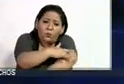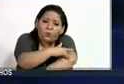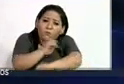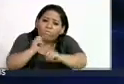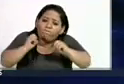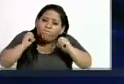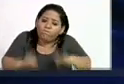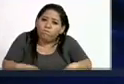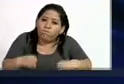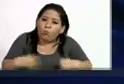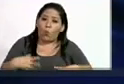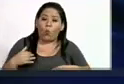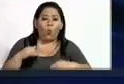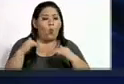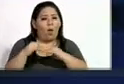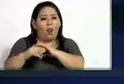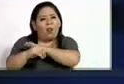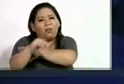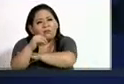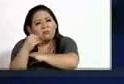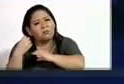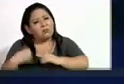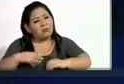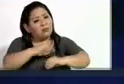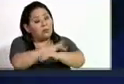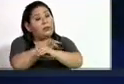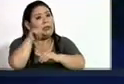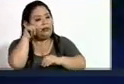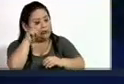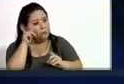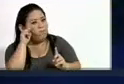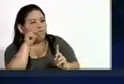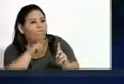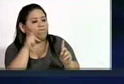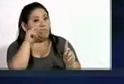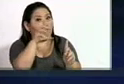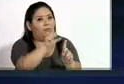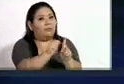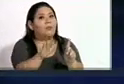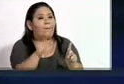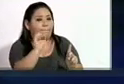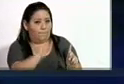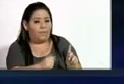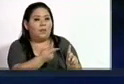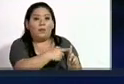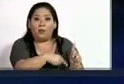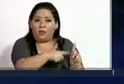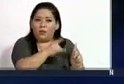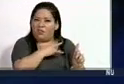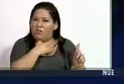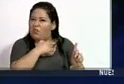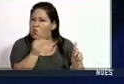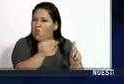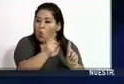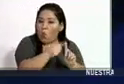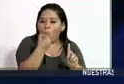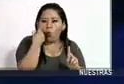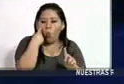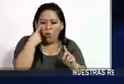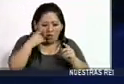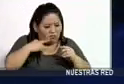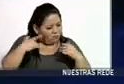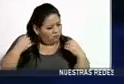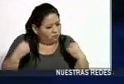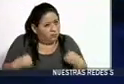así como de los músculos. Esto es llamativo y sumamente importante para que la persona tenga mucho cuidado al sentir esta